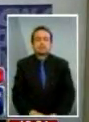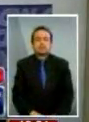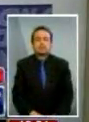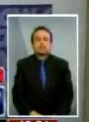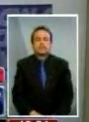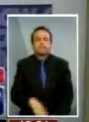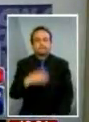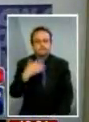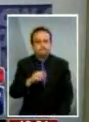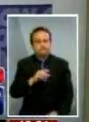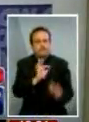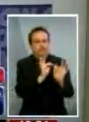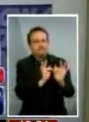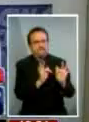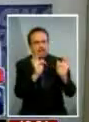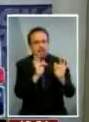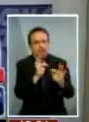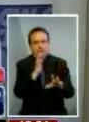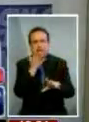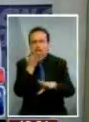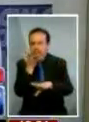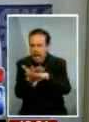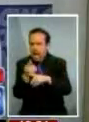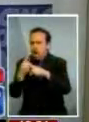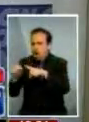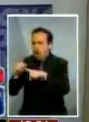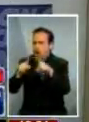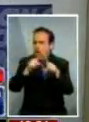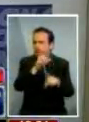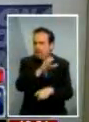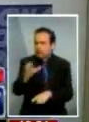Lo han declarado los mismos fiscales. Son muchas personas más